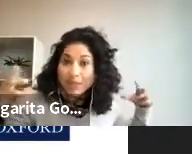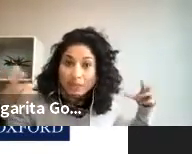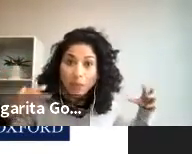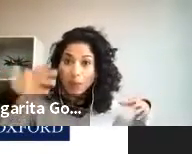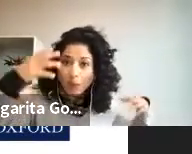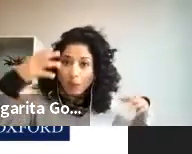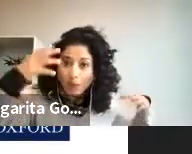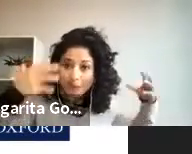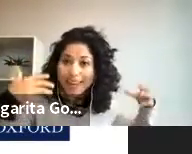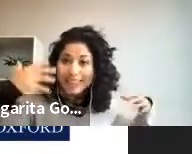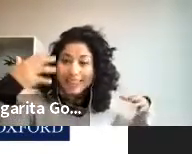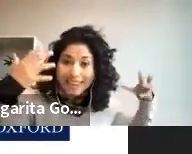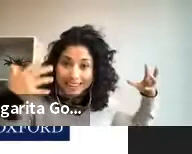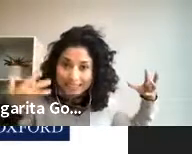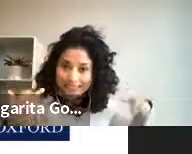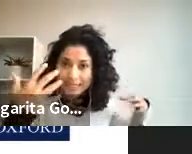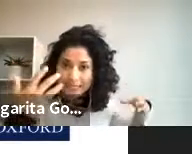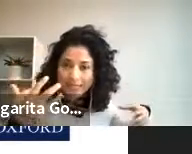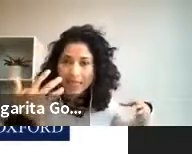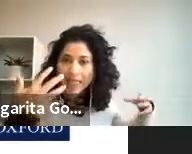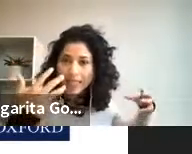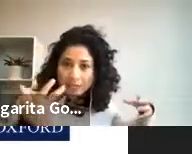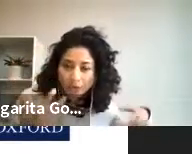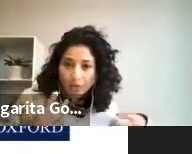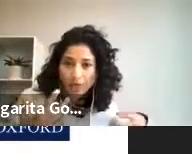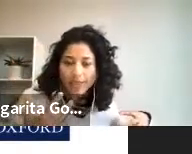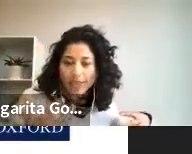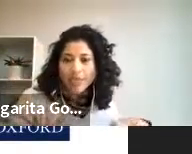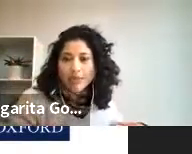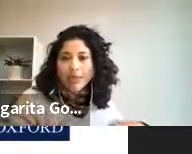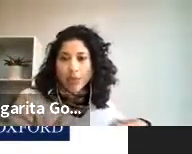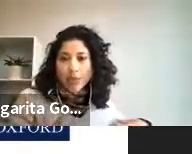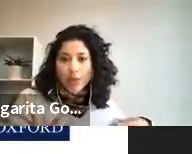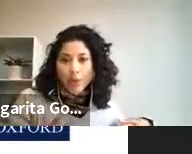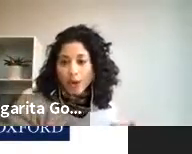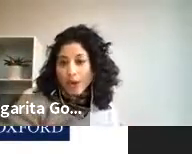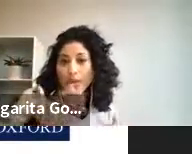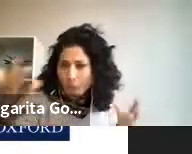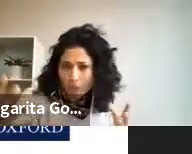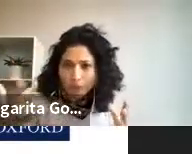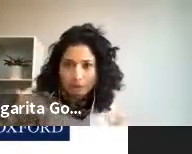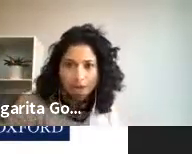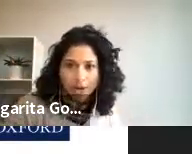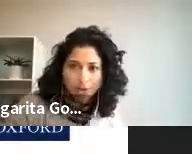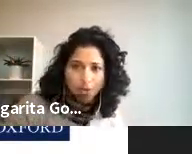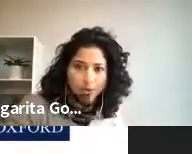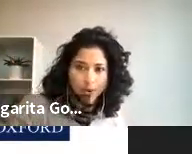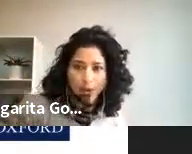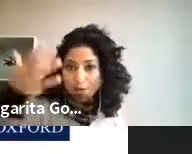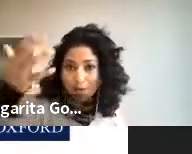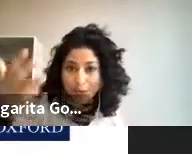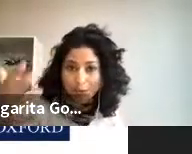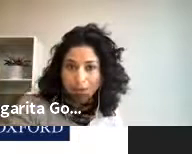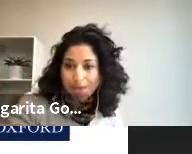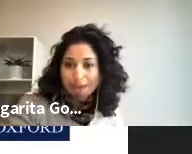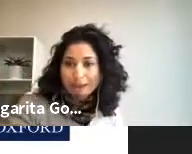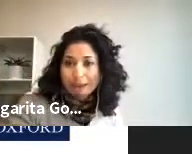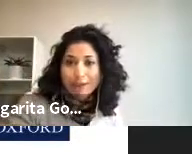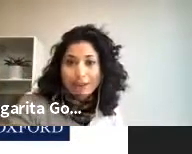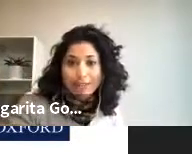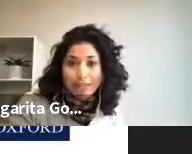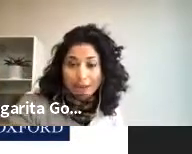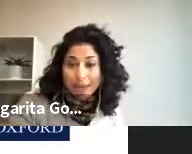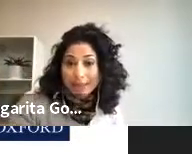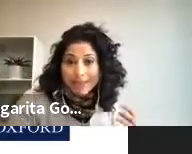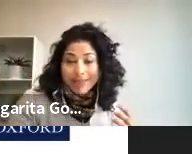el mismo poder y las jerarquías que existen dentro del servicio público y la cultura que ya lo mencionaba felipe la